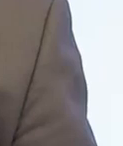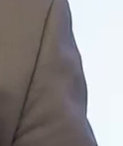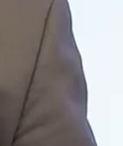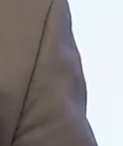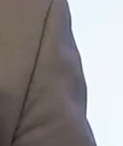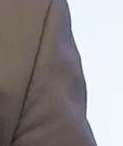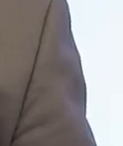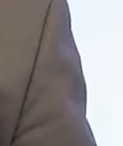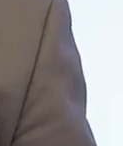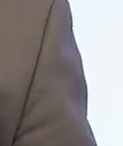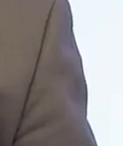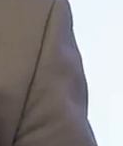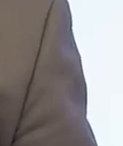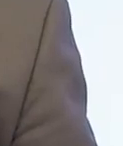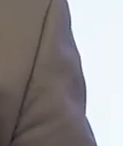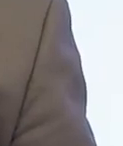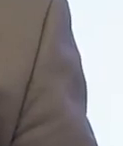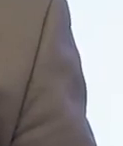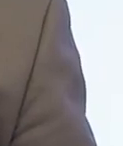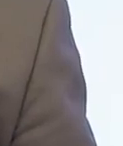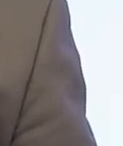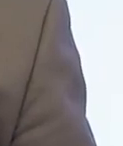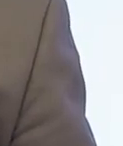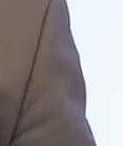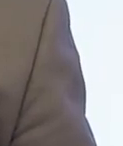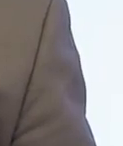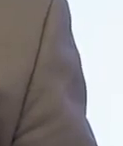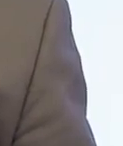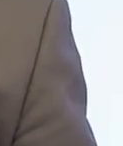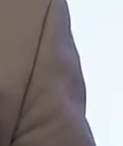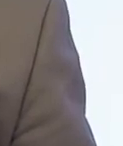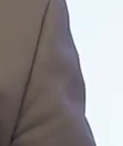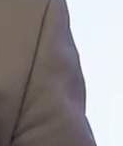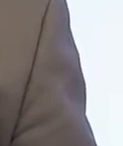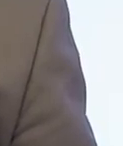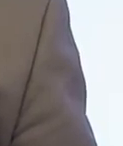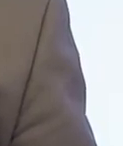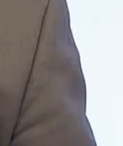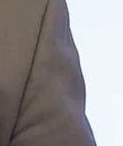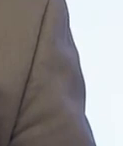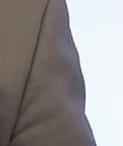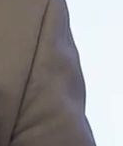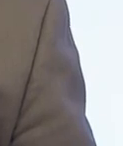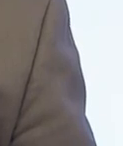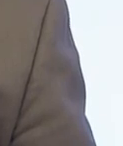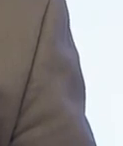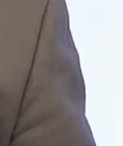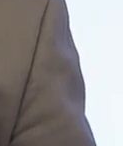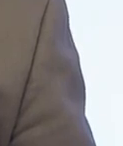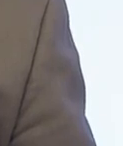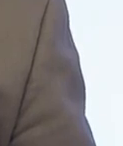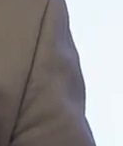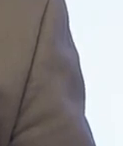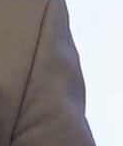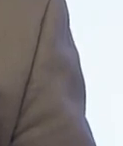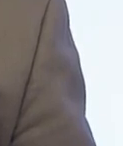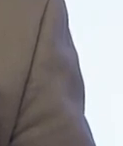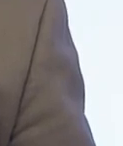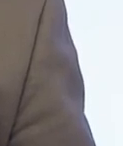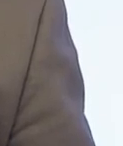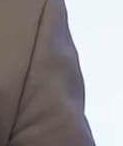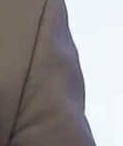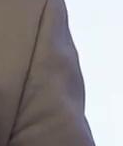en el odio y el revanchismo a que estuvieron acostumbrados. Ahora vuelven a intentar